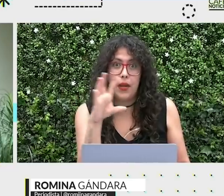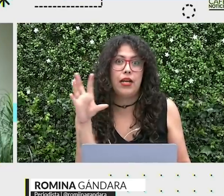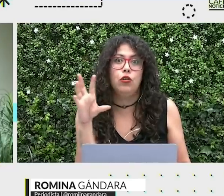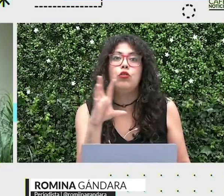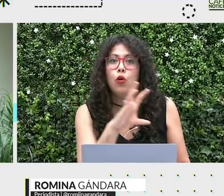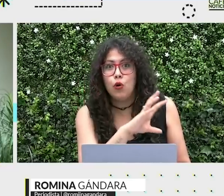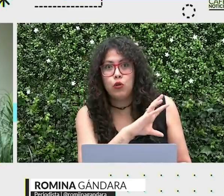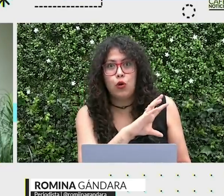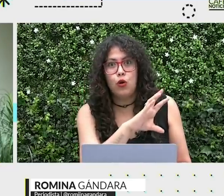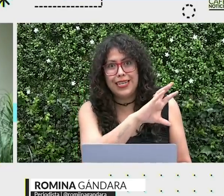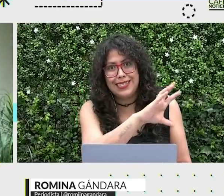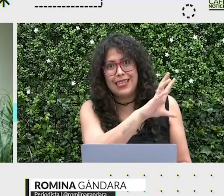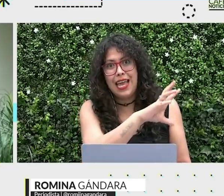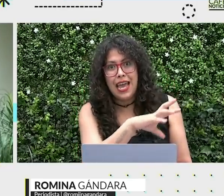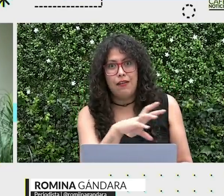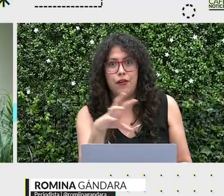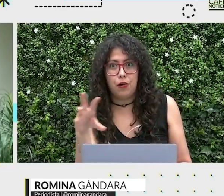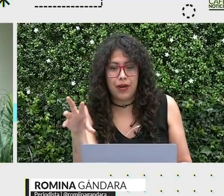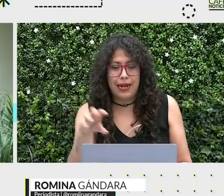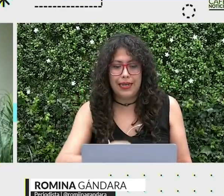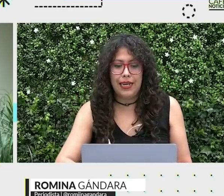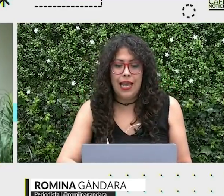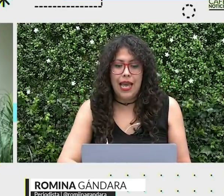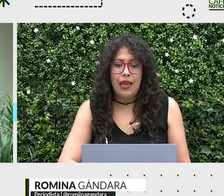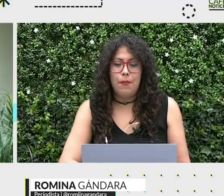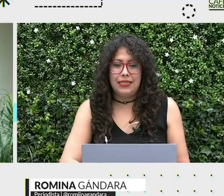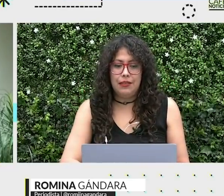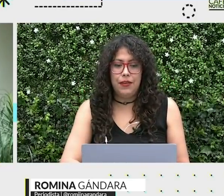estar operando todo lo que es el